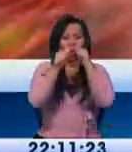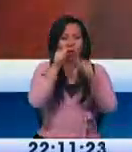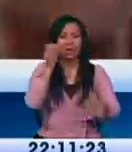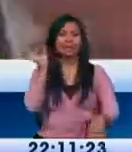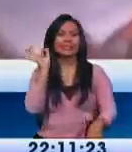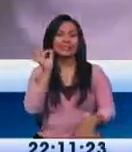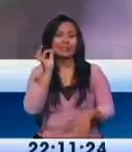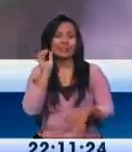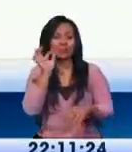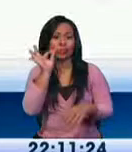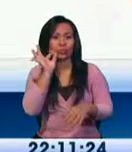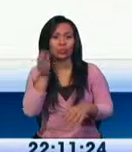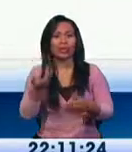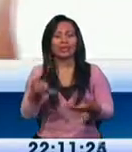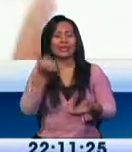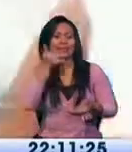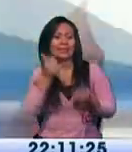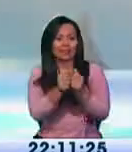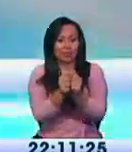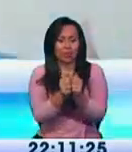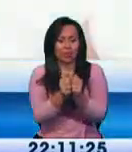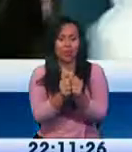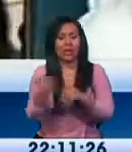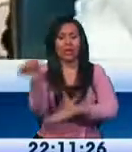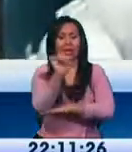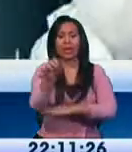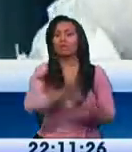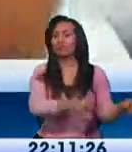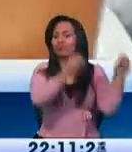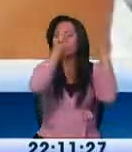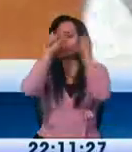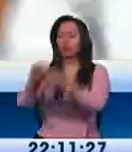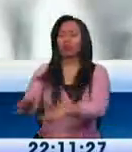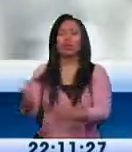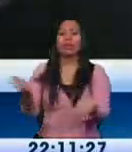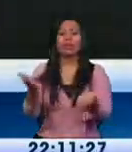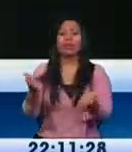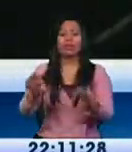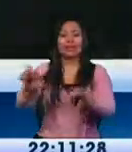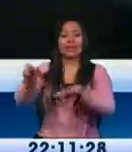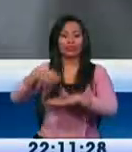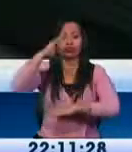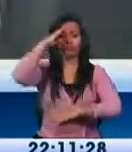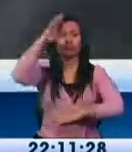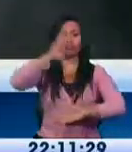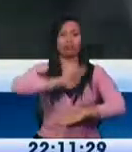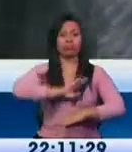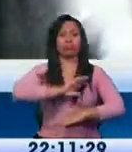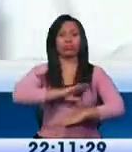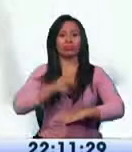el automóvil, fueron trasladados hasta el cuartel modelo para ser puestos a órdenes de la Dirección